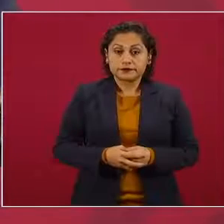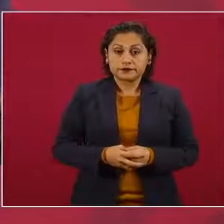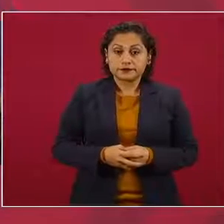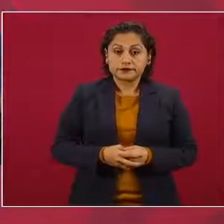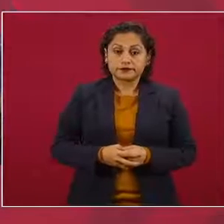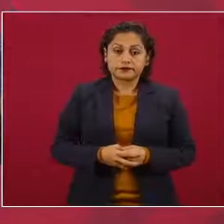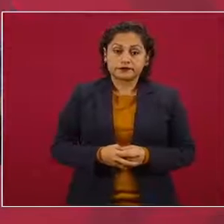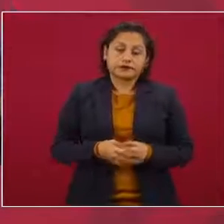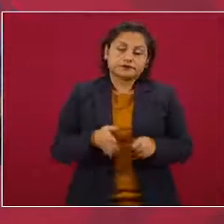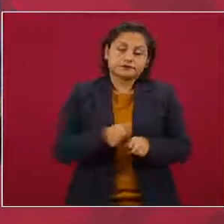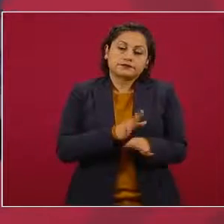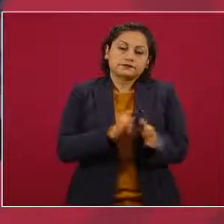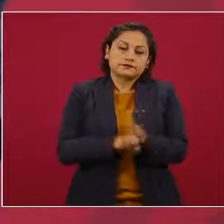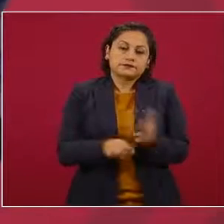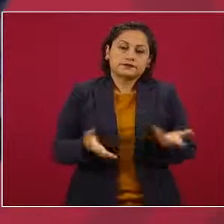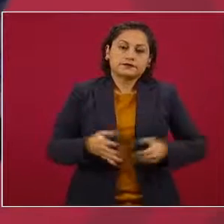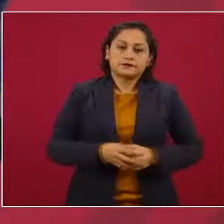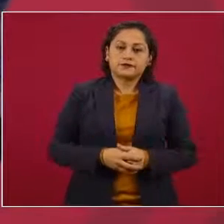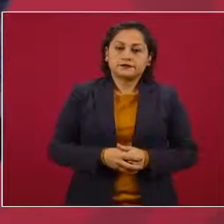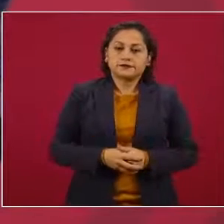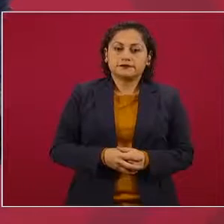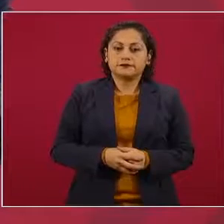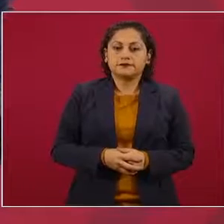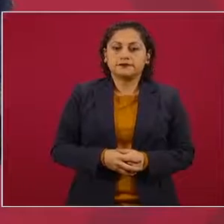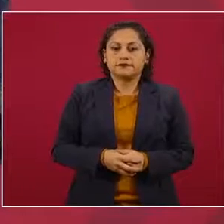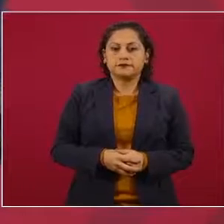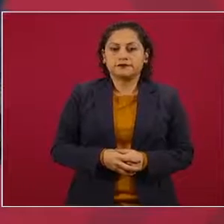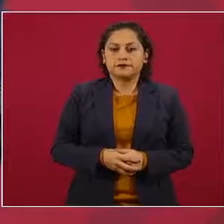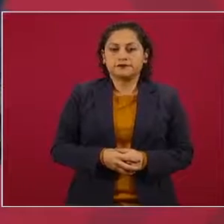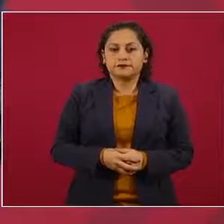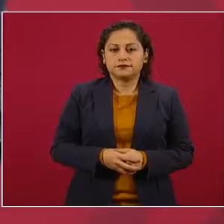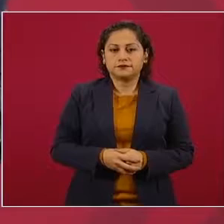Nada de que se va a entregar a un gobierno